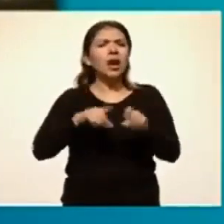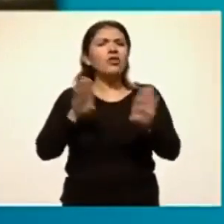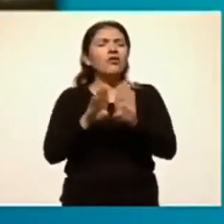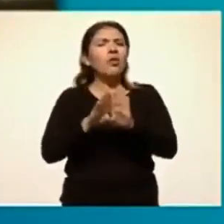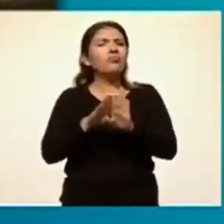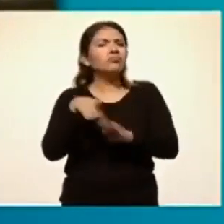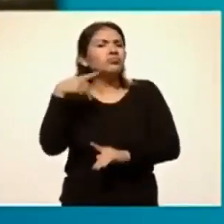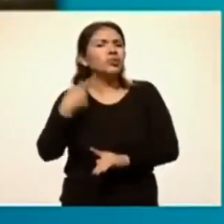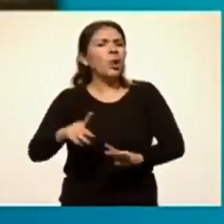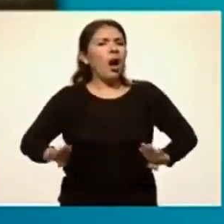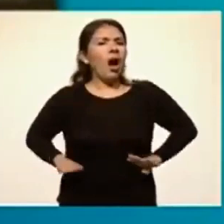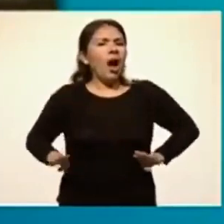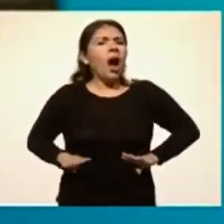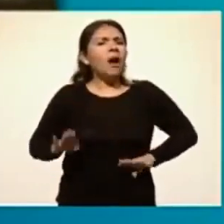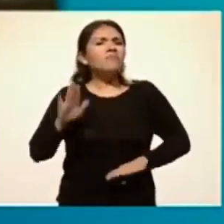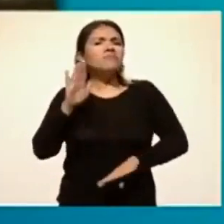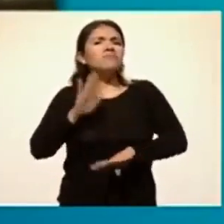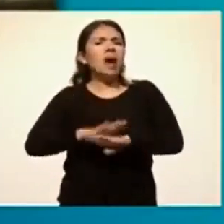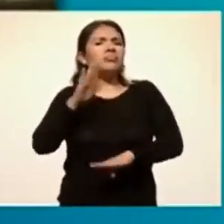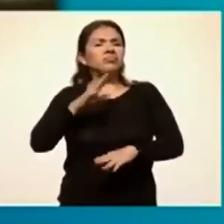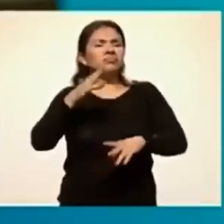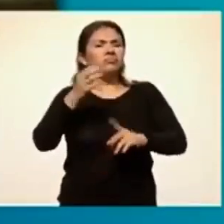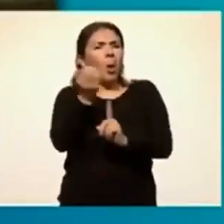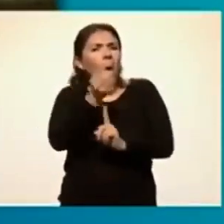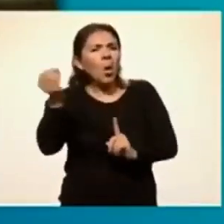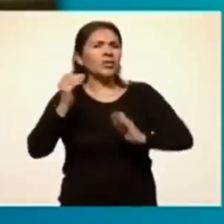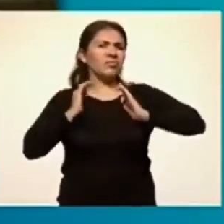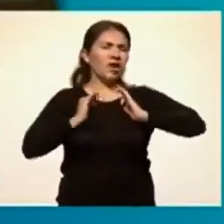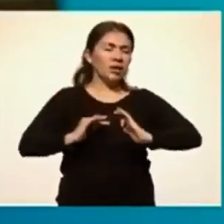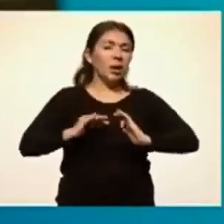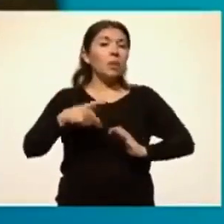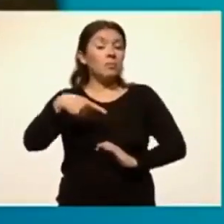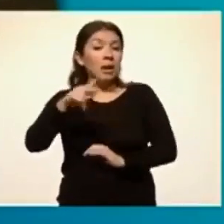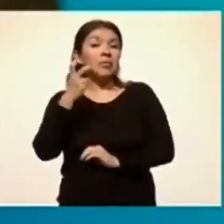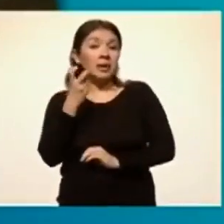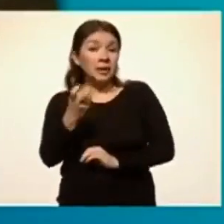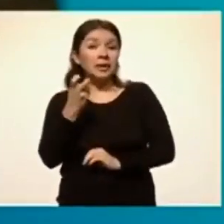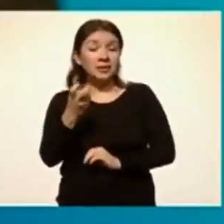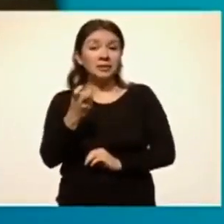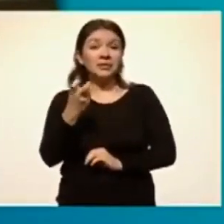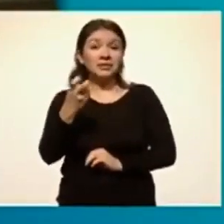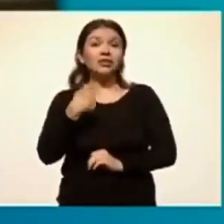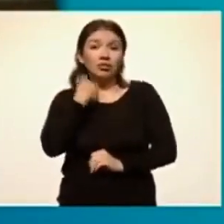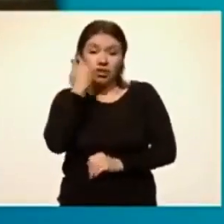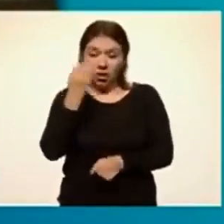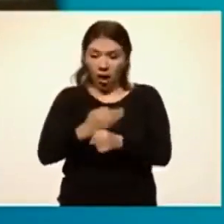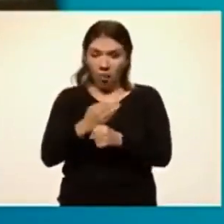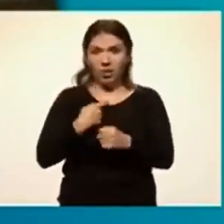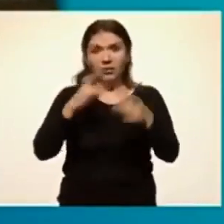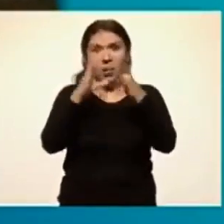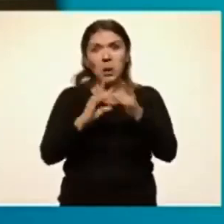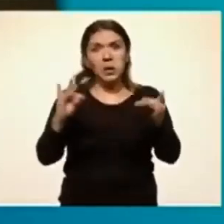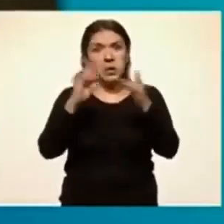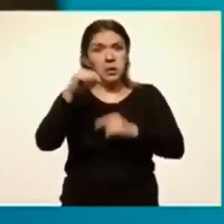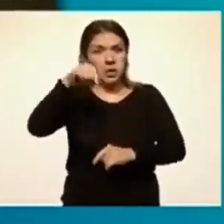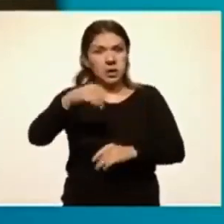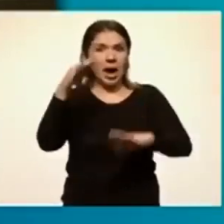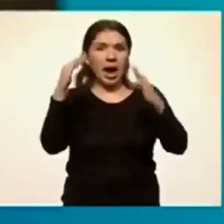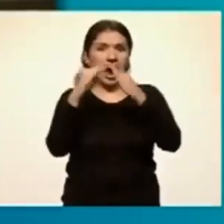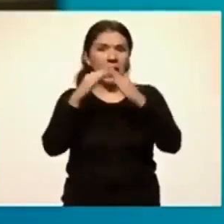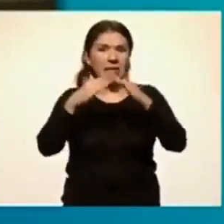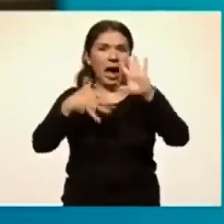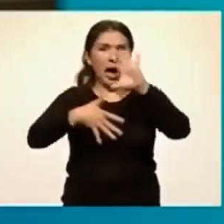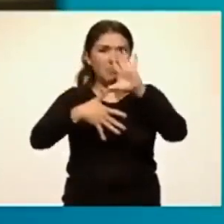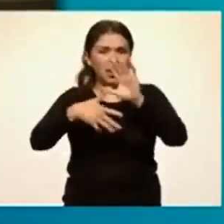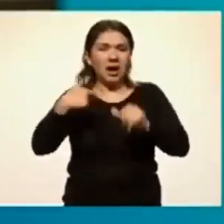de ser mucho más medida, más tranquila. Y eso es lo que queremos hablar aquí en Casa América, ¿no?